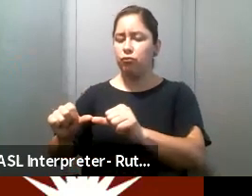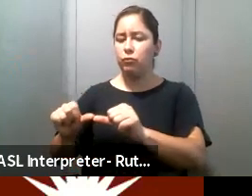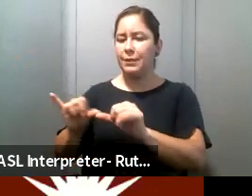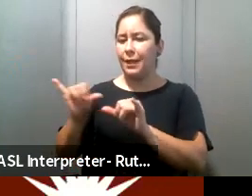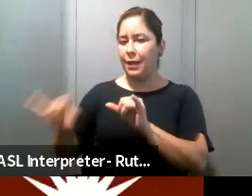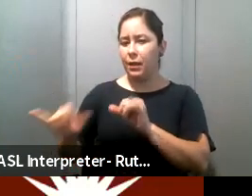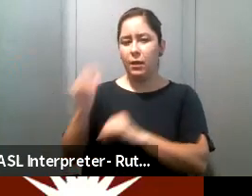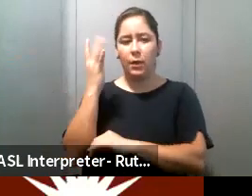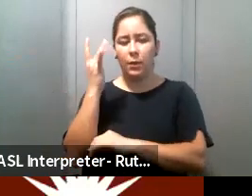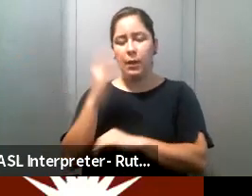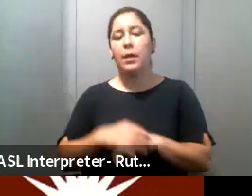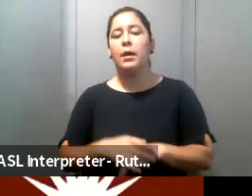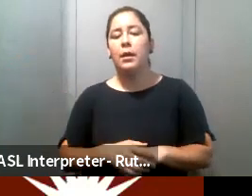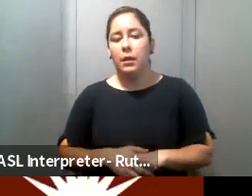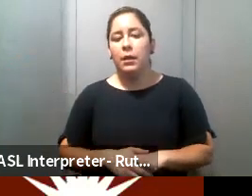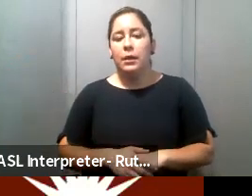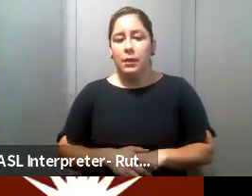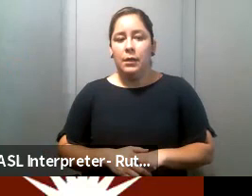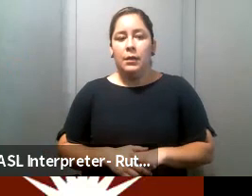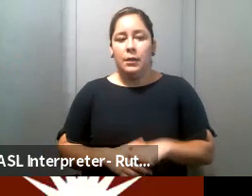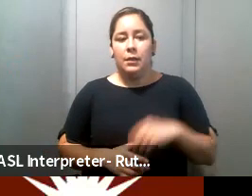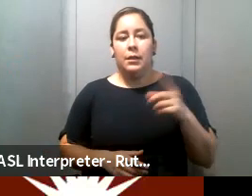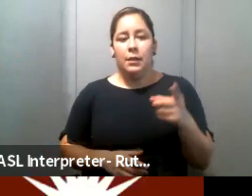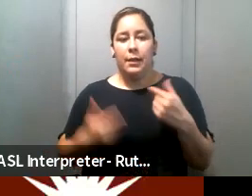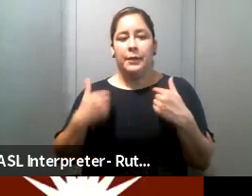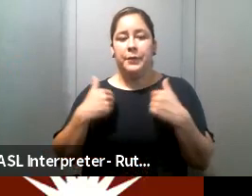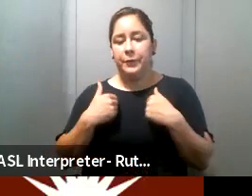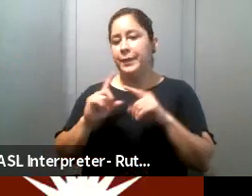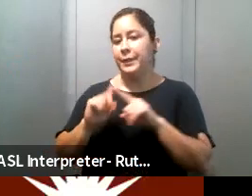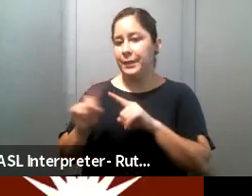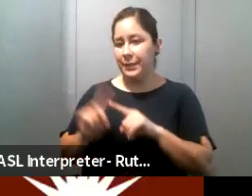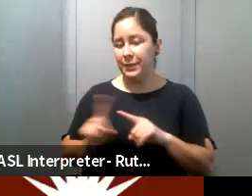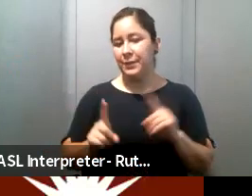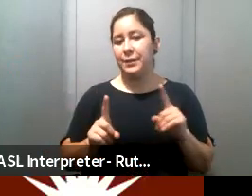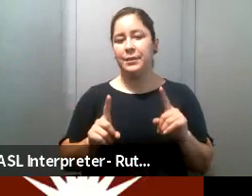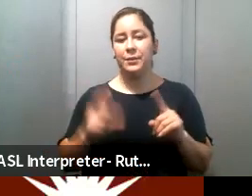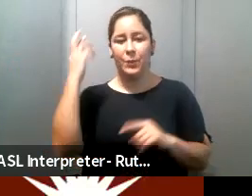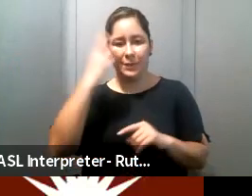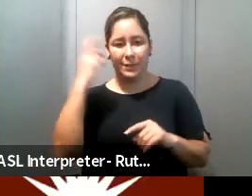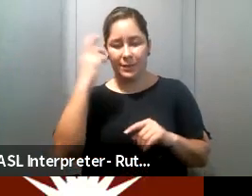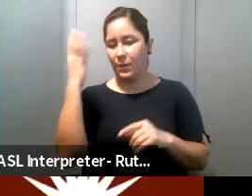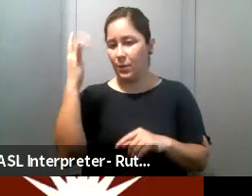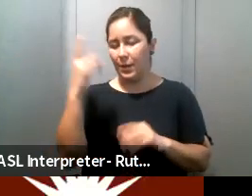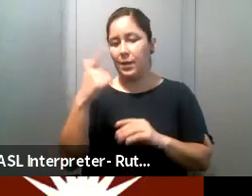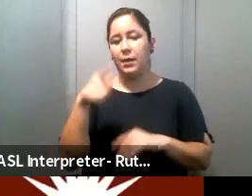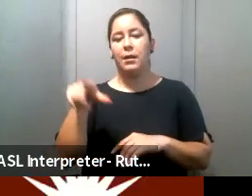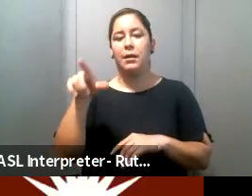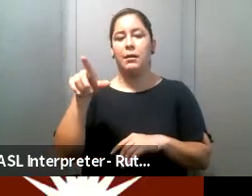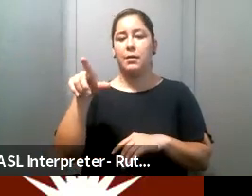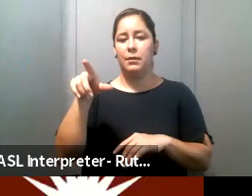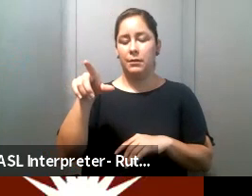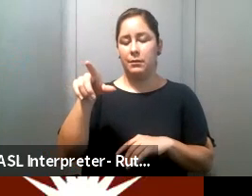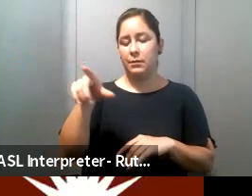con el proyecto de ley de asignación que el Departamento de Seguridad Pública tiene en el presupuesto